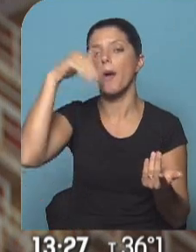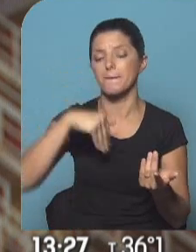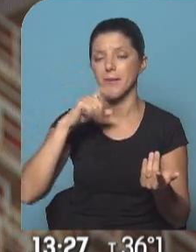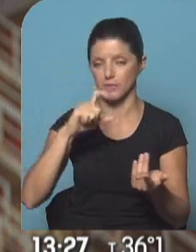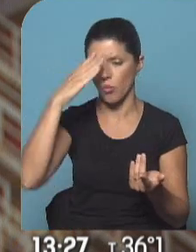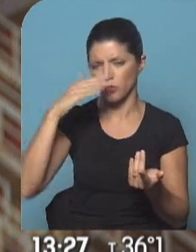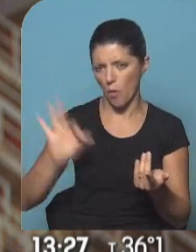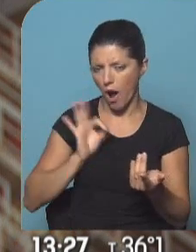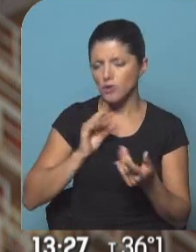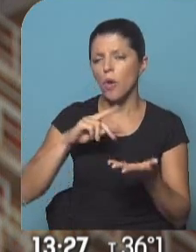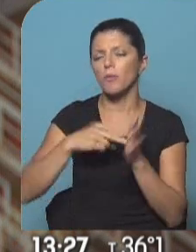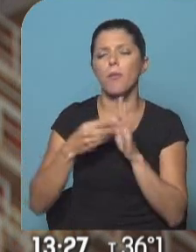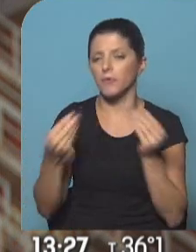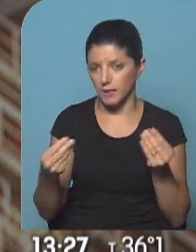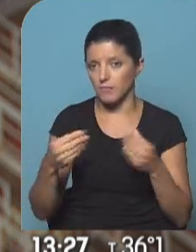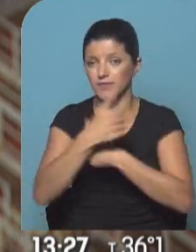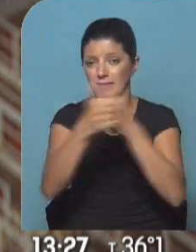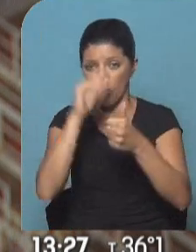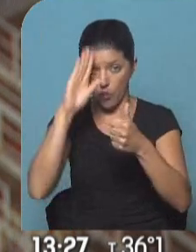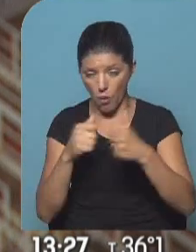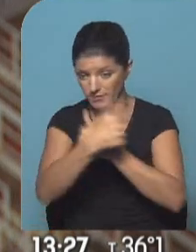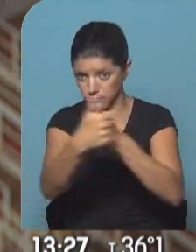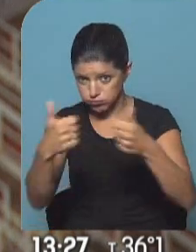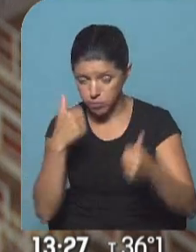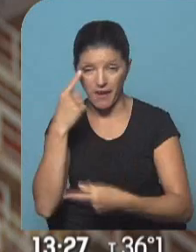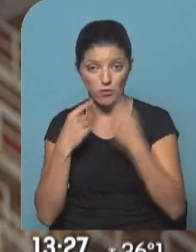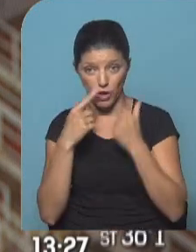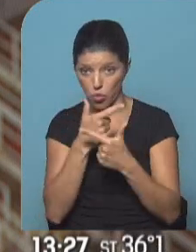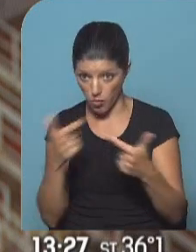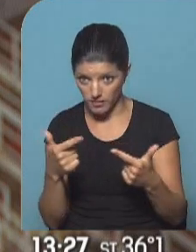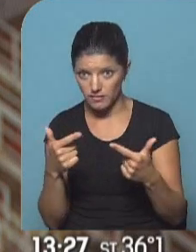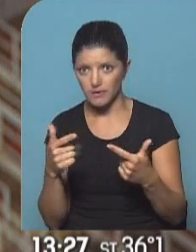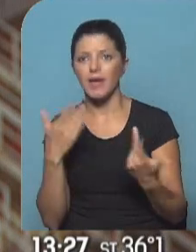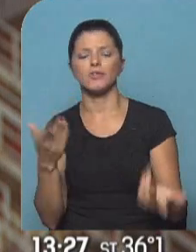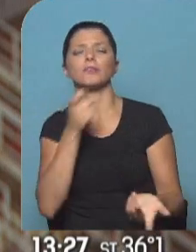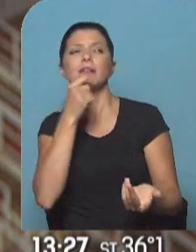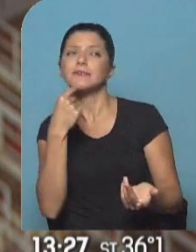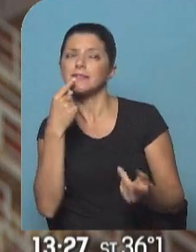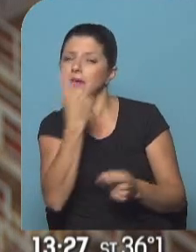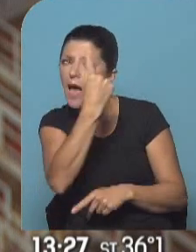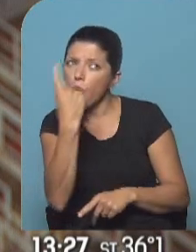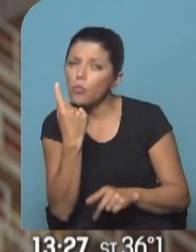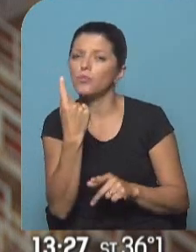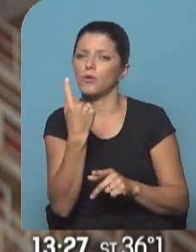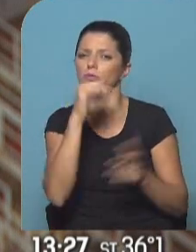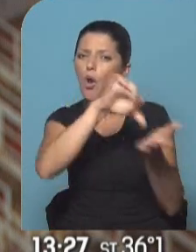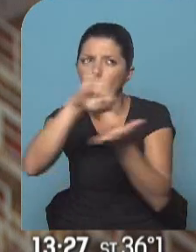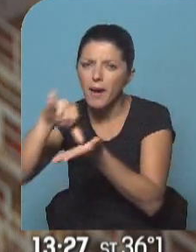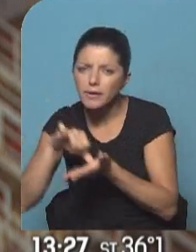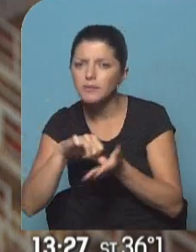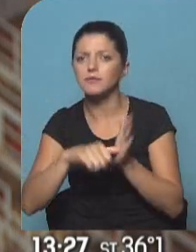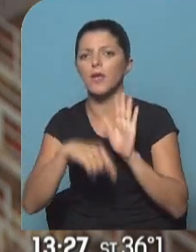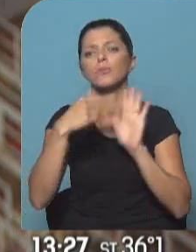últimos años, ir hacia reglas, que cada país presente una situación unilateral sin someterse a